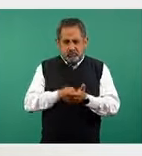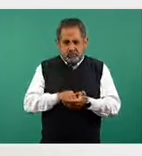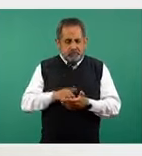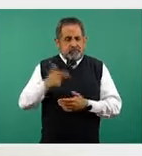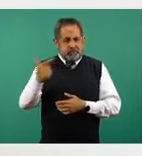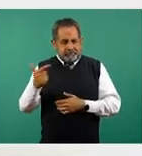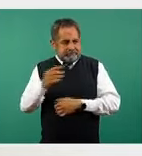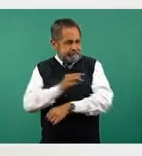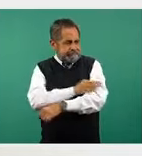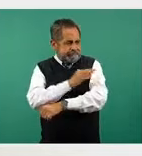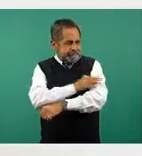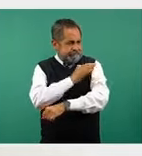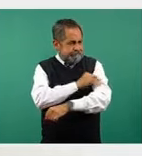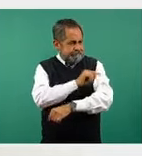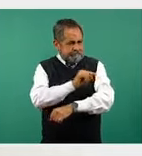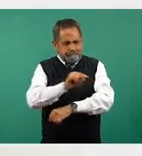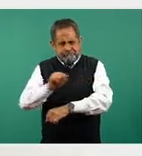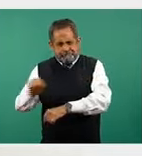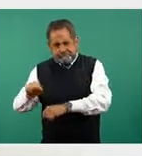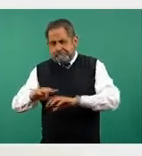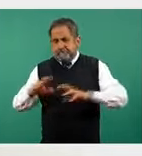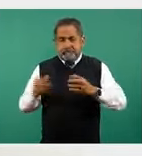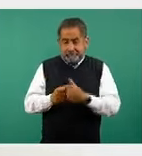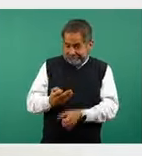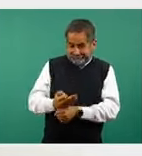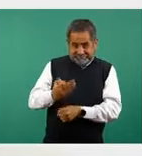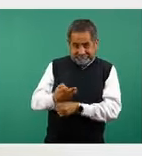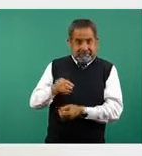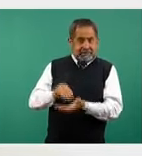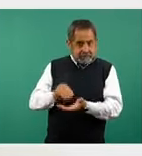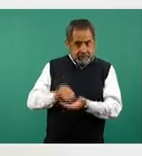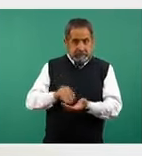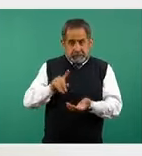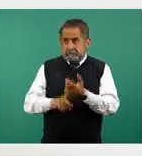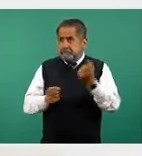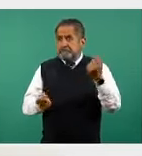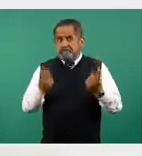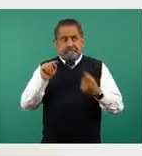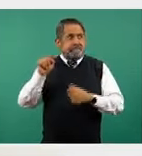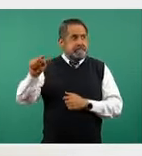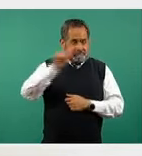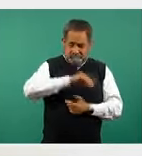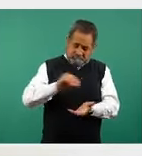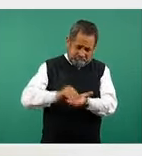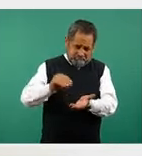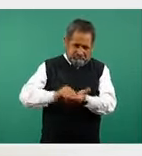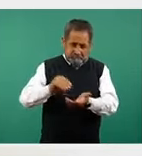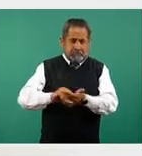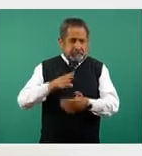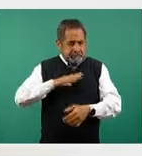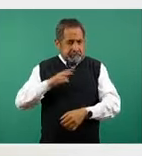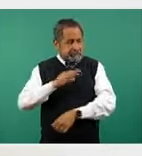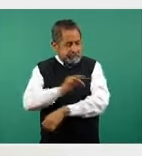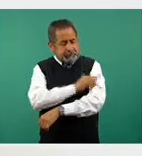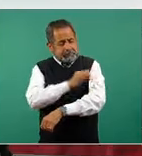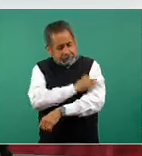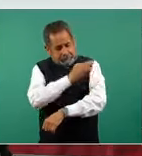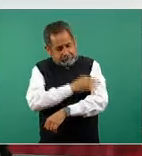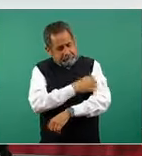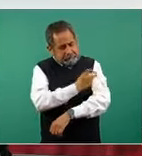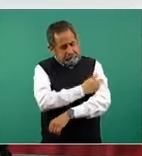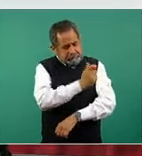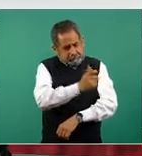118.007 dosis. Pero sabemos que inclusive en este momento muchos de los puntos de vacunación continúan todavía realizando su labor, y de